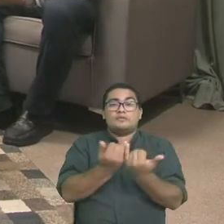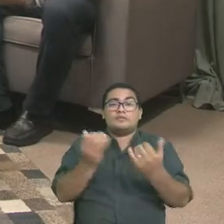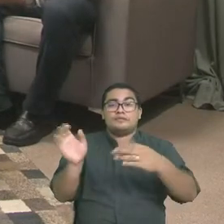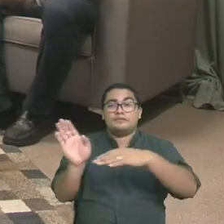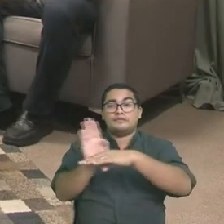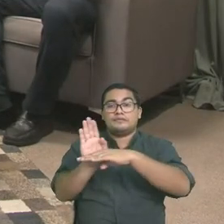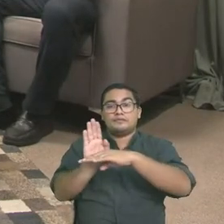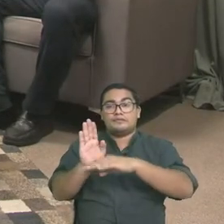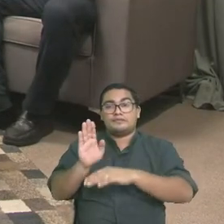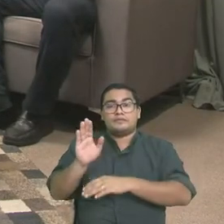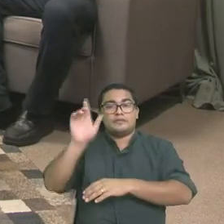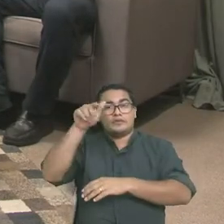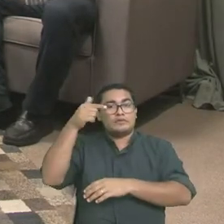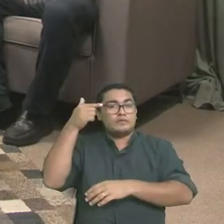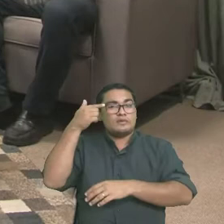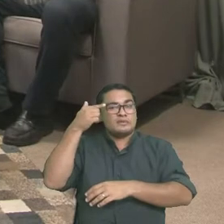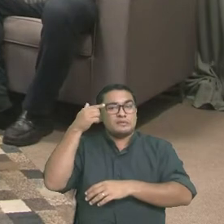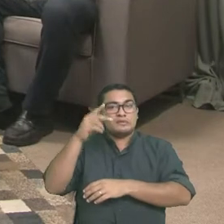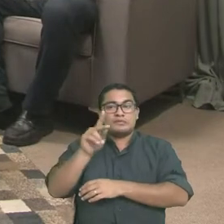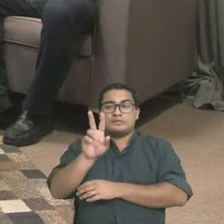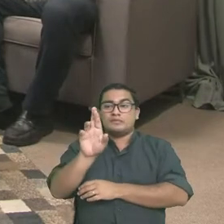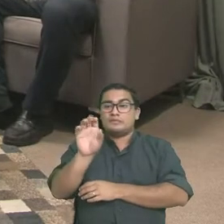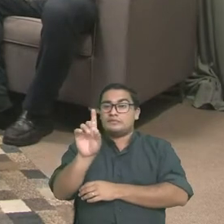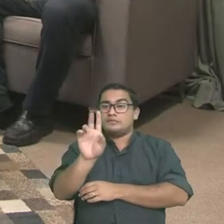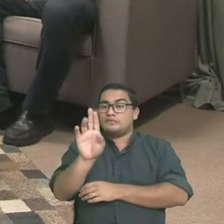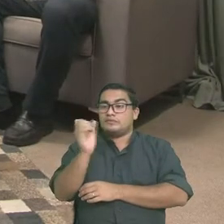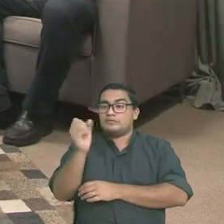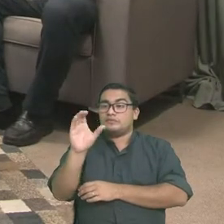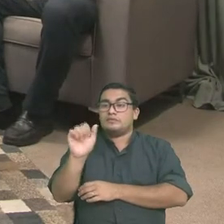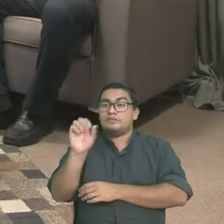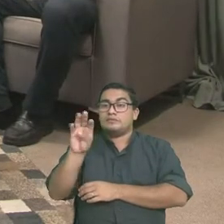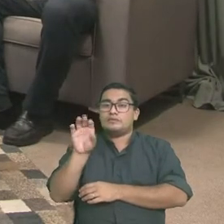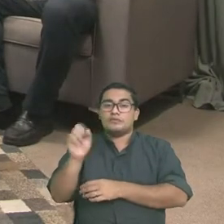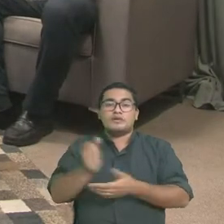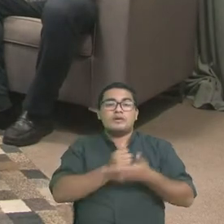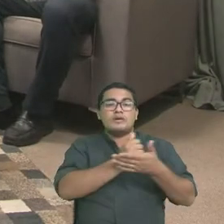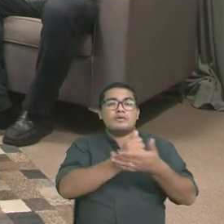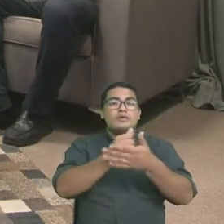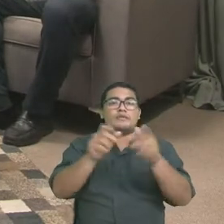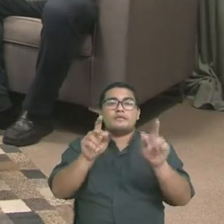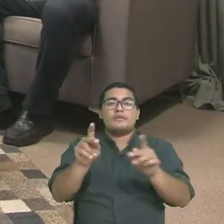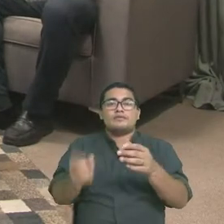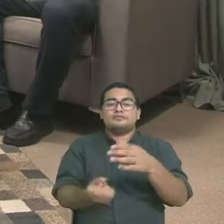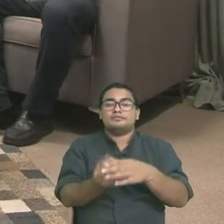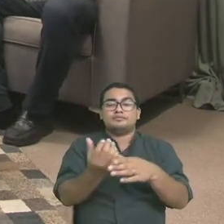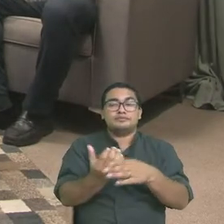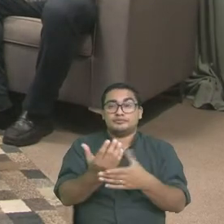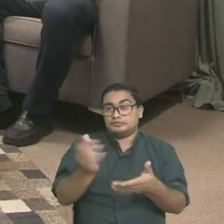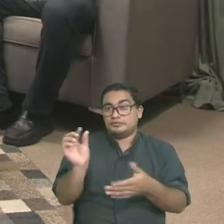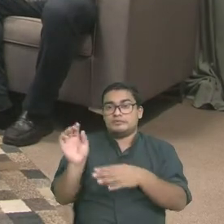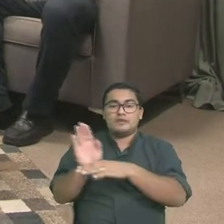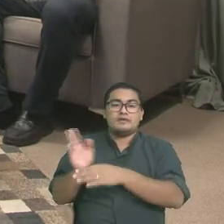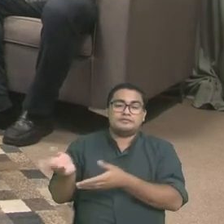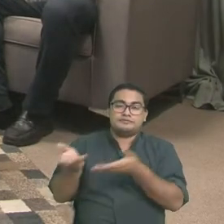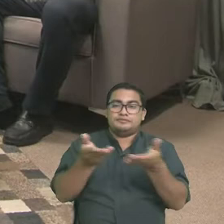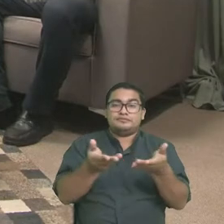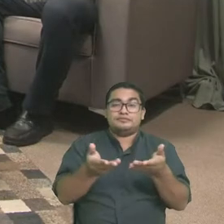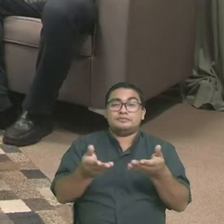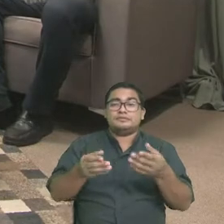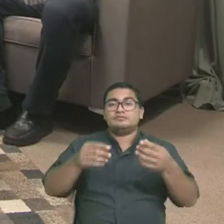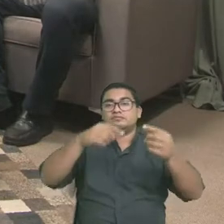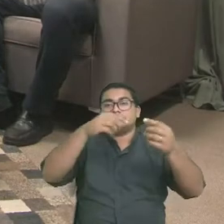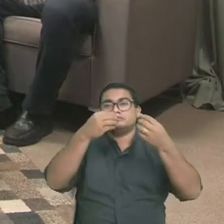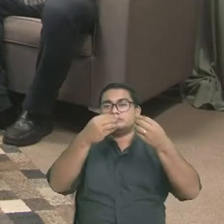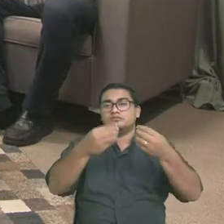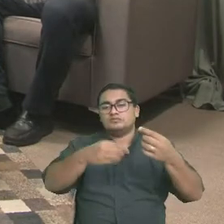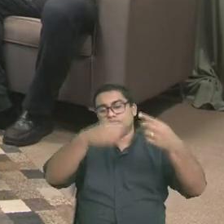y otras leyes, o sea, que son para dotar de un cuerpo normativo, de un